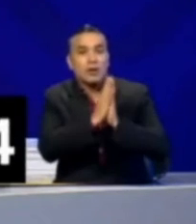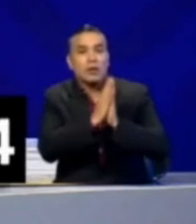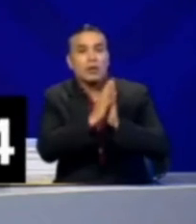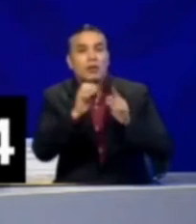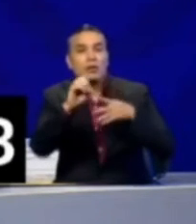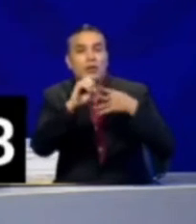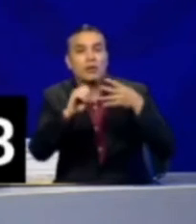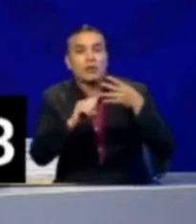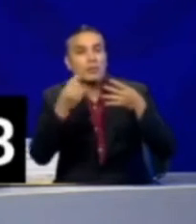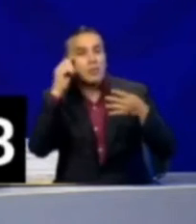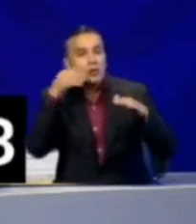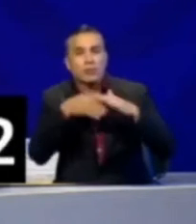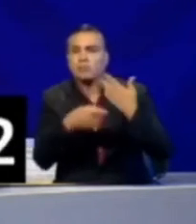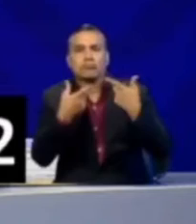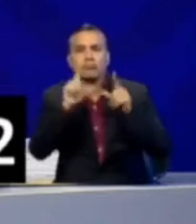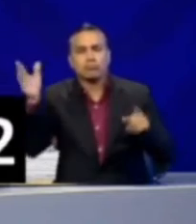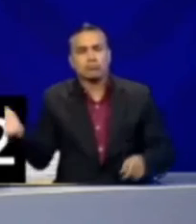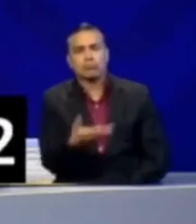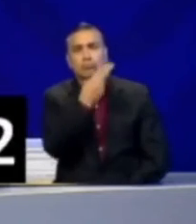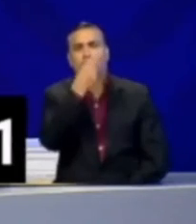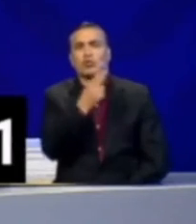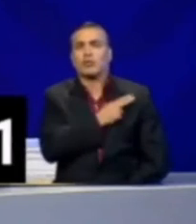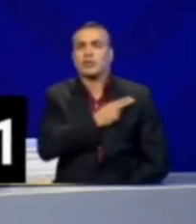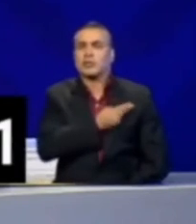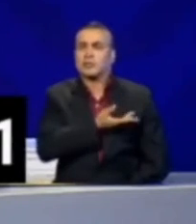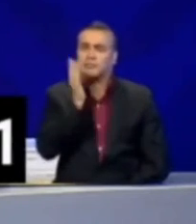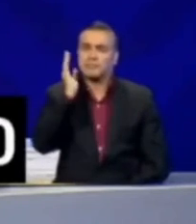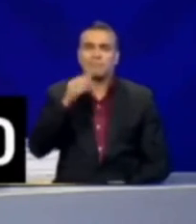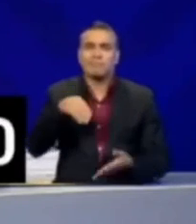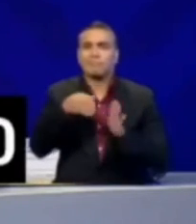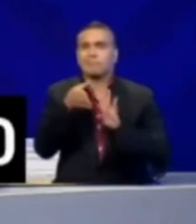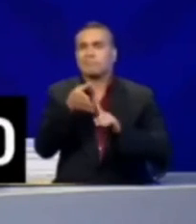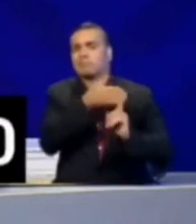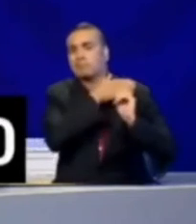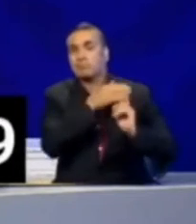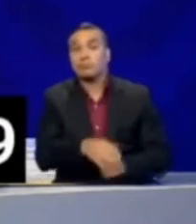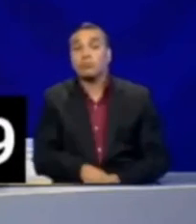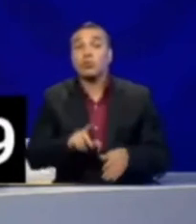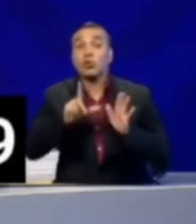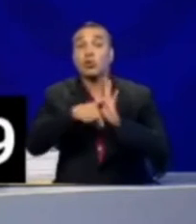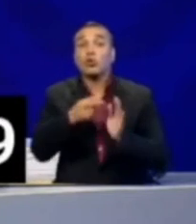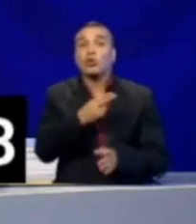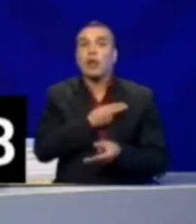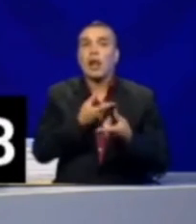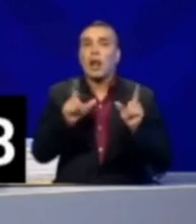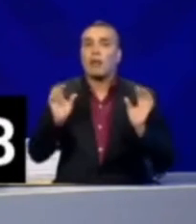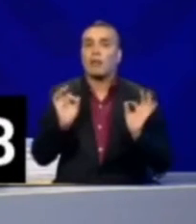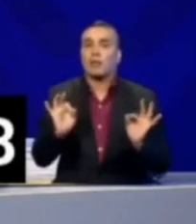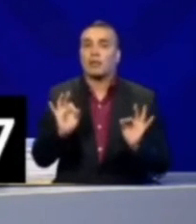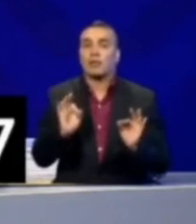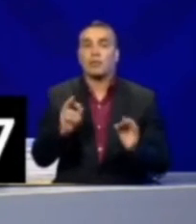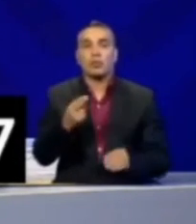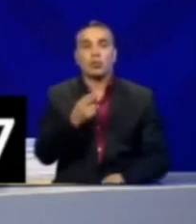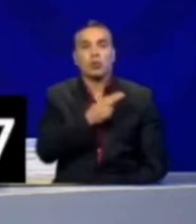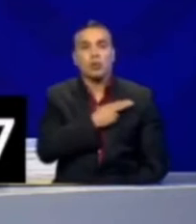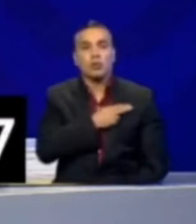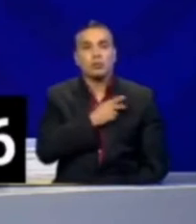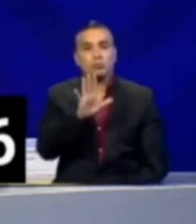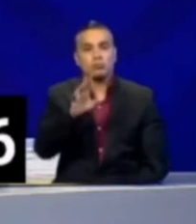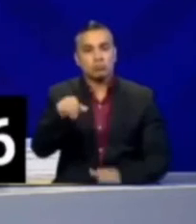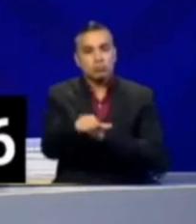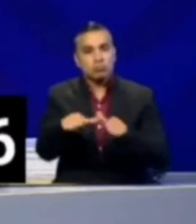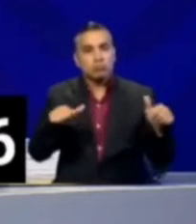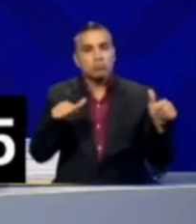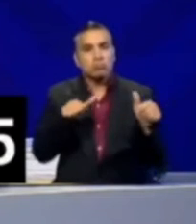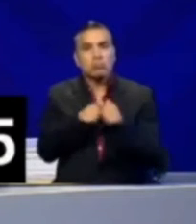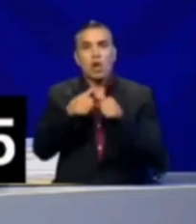la CNESID. Libre acceso a la universidad y luego una universidad libre. Que las universidades se administren